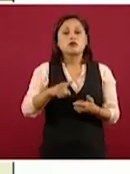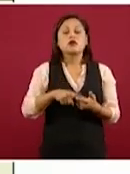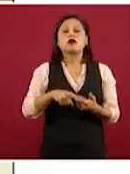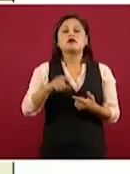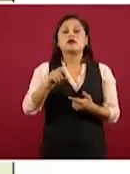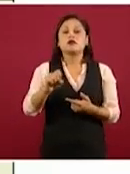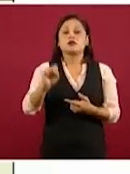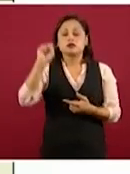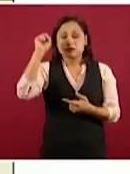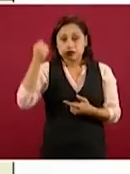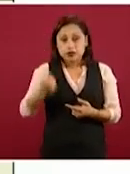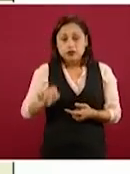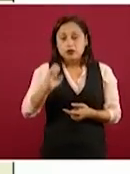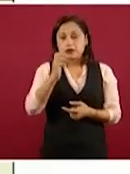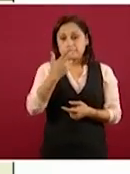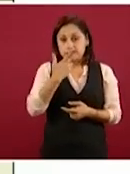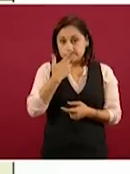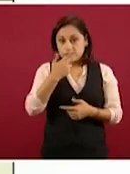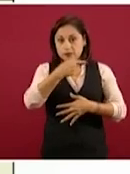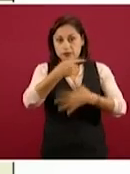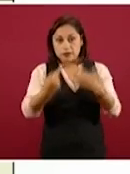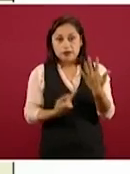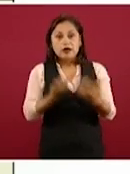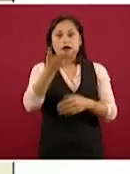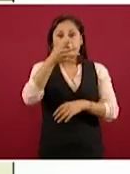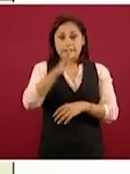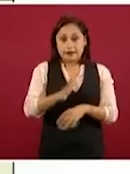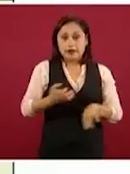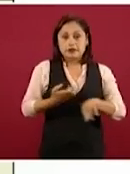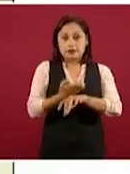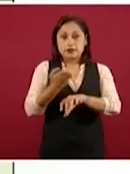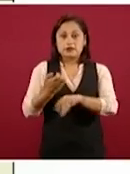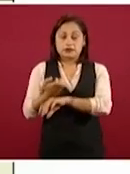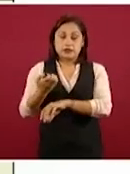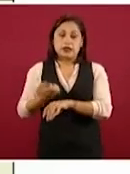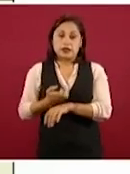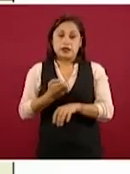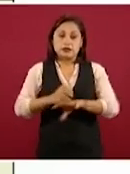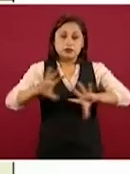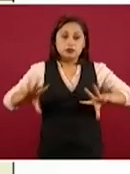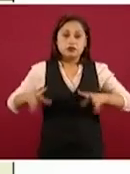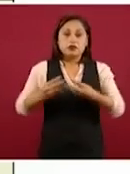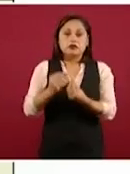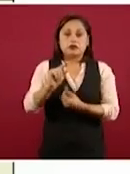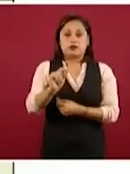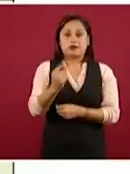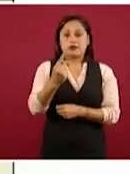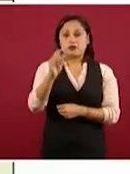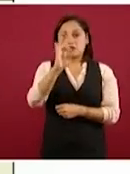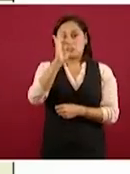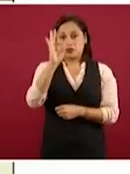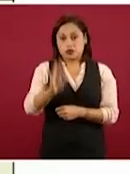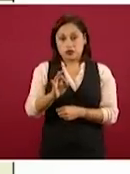10 entidades son las que suman, como mencioné, el 71%.